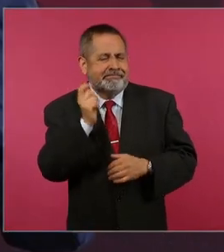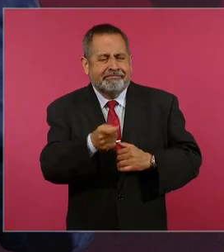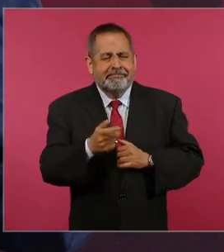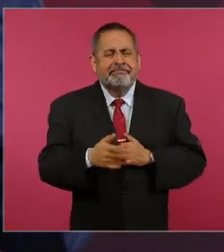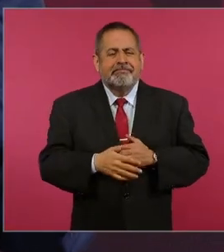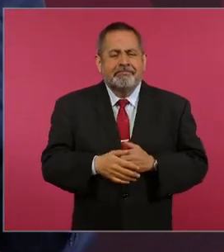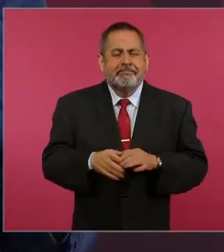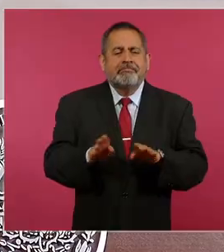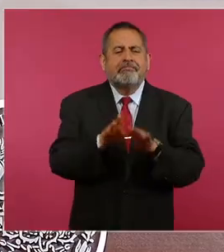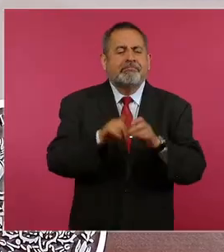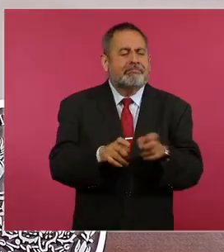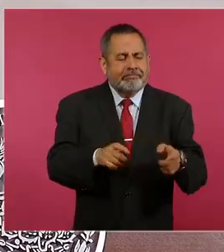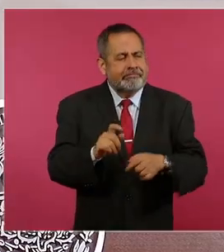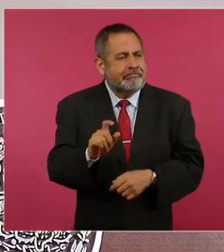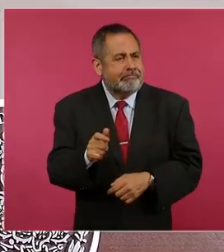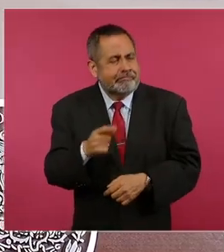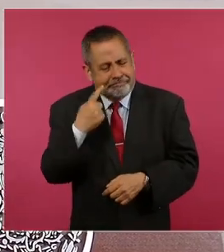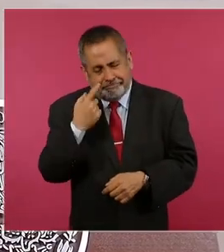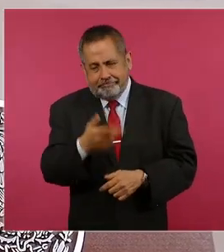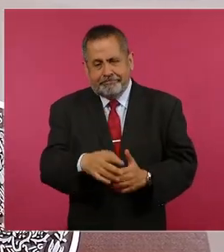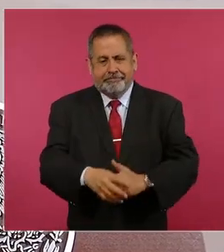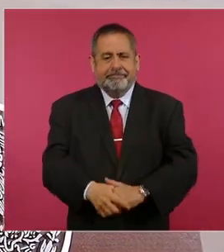a ver cómo van a salir